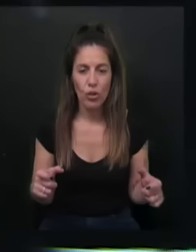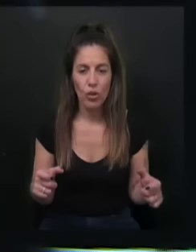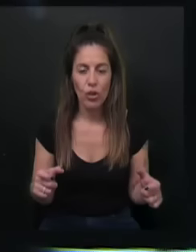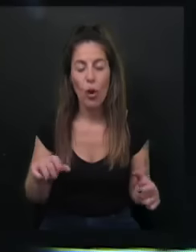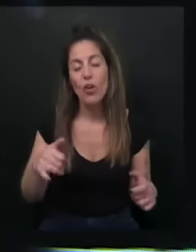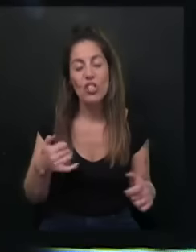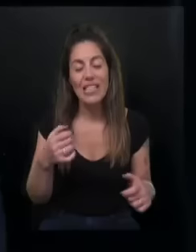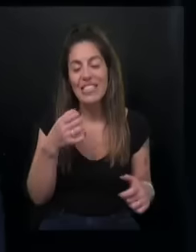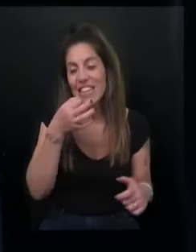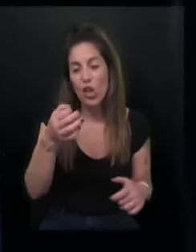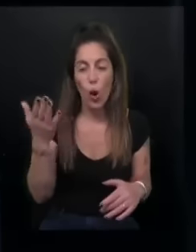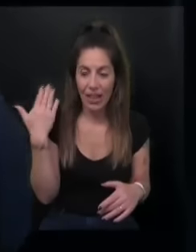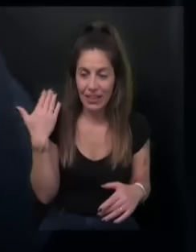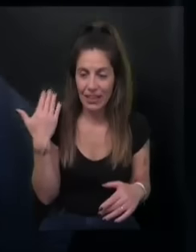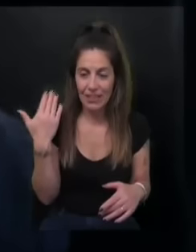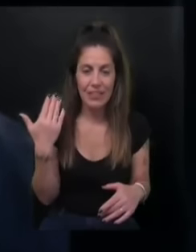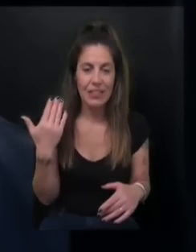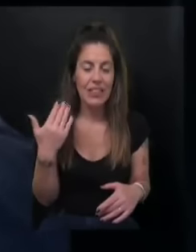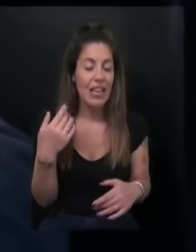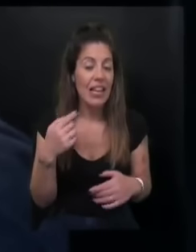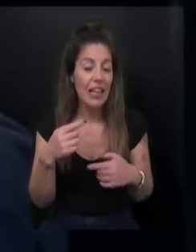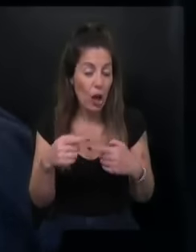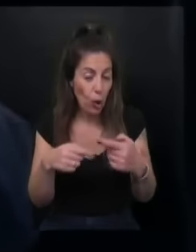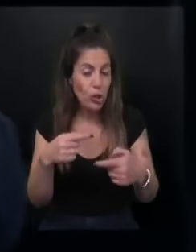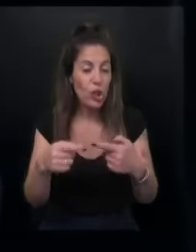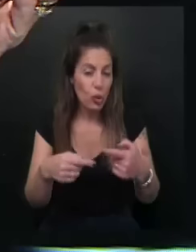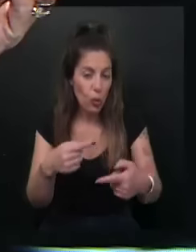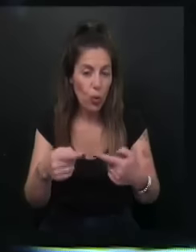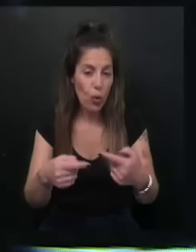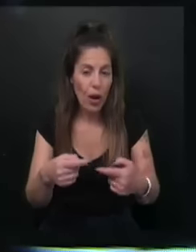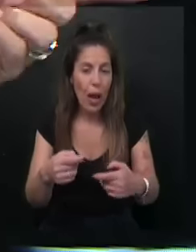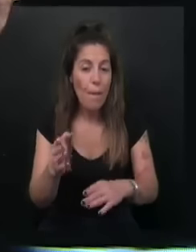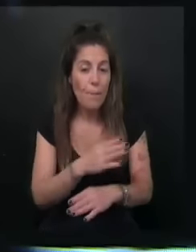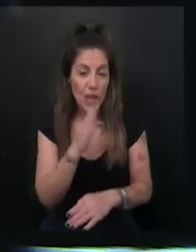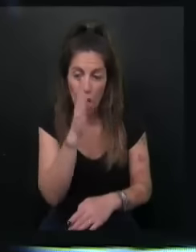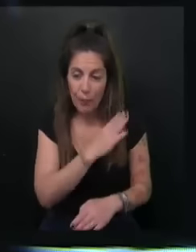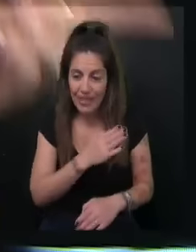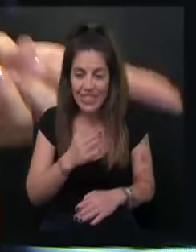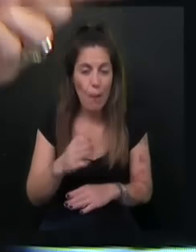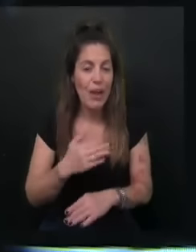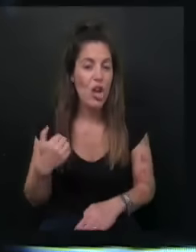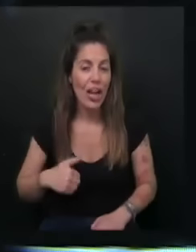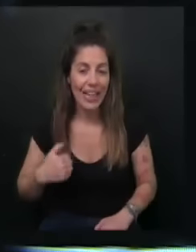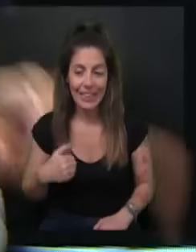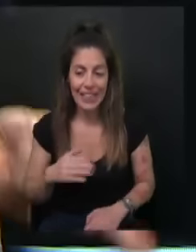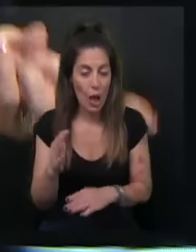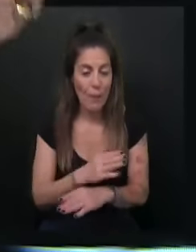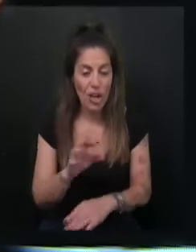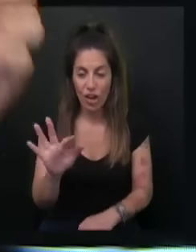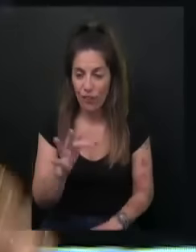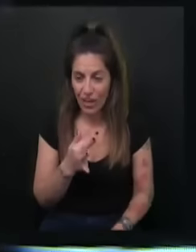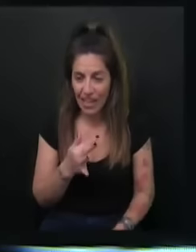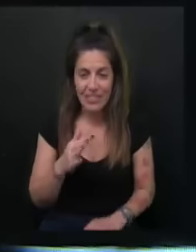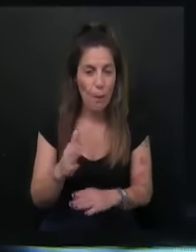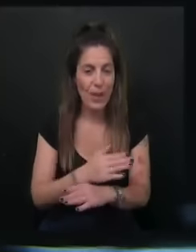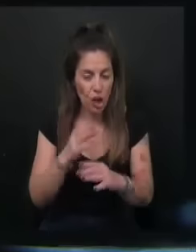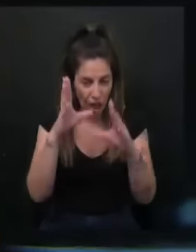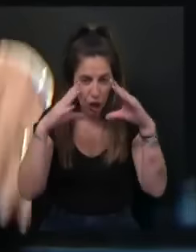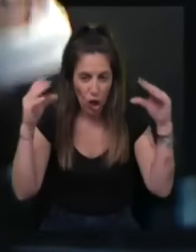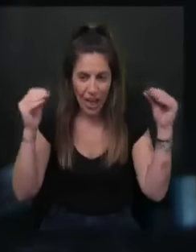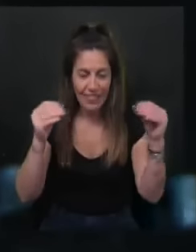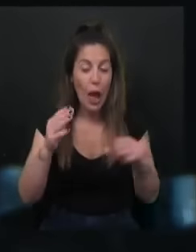como se profetizó siga ascendente menos en Brasil menos que en ara menosan menos que en Holanda